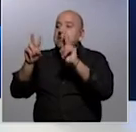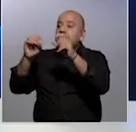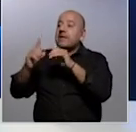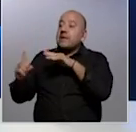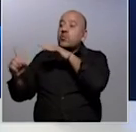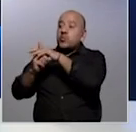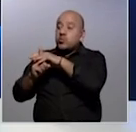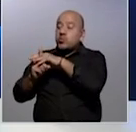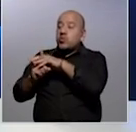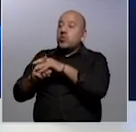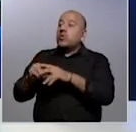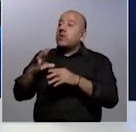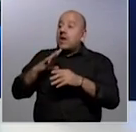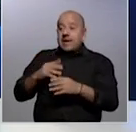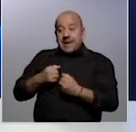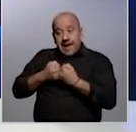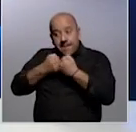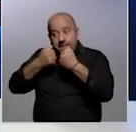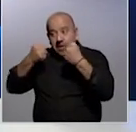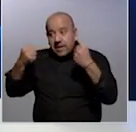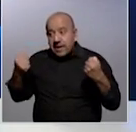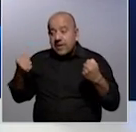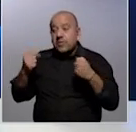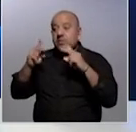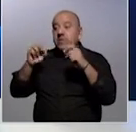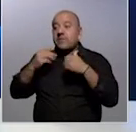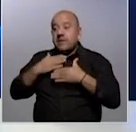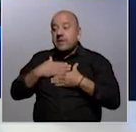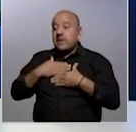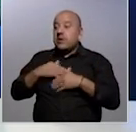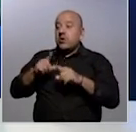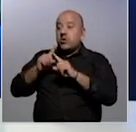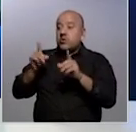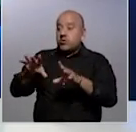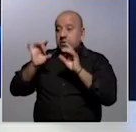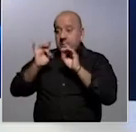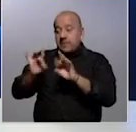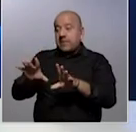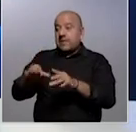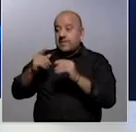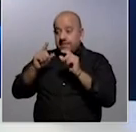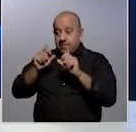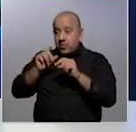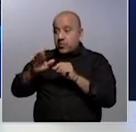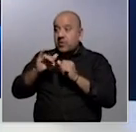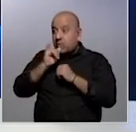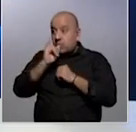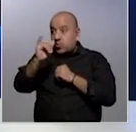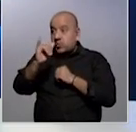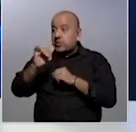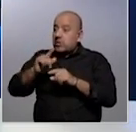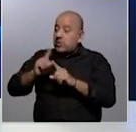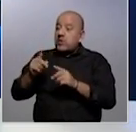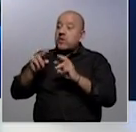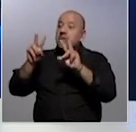y vamos a tener que seguir ampliando nuestros ámbitos de actuación no sólo en temas específicos de denuncias sino también en estos